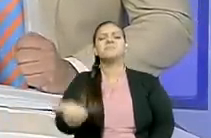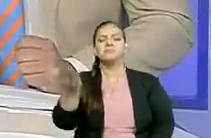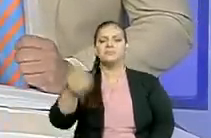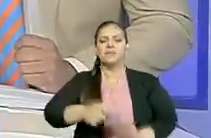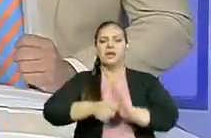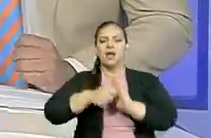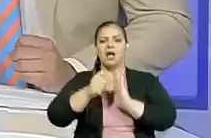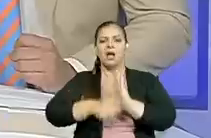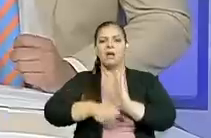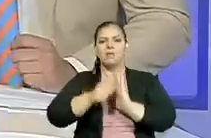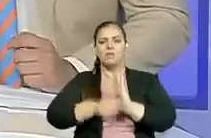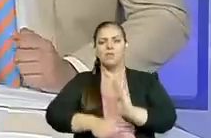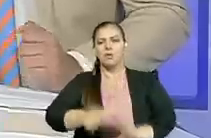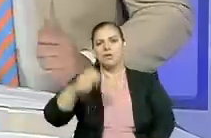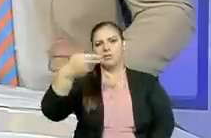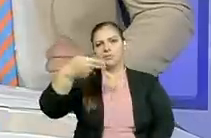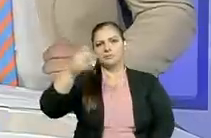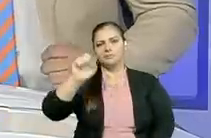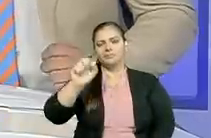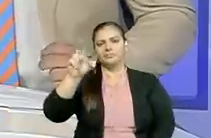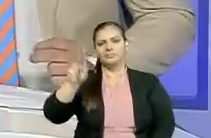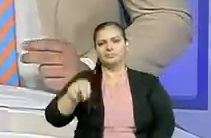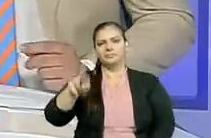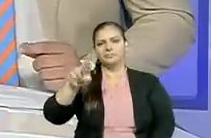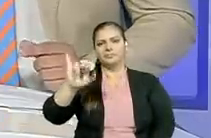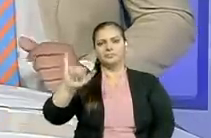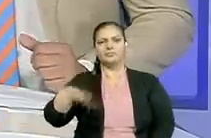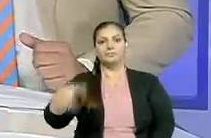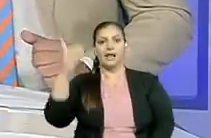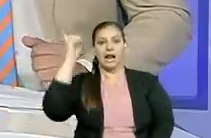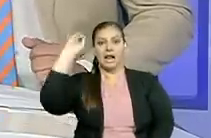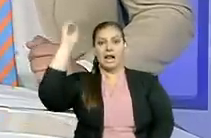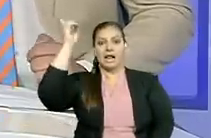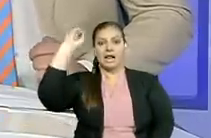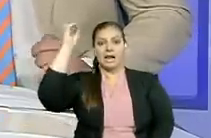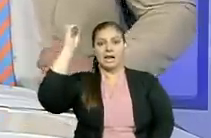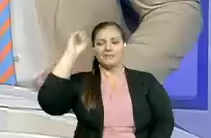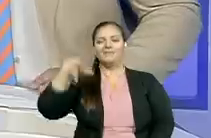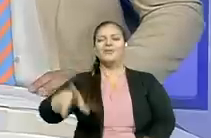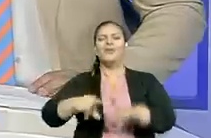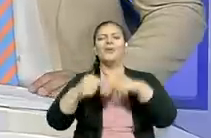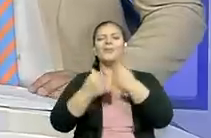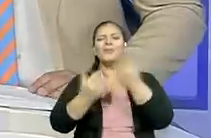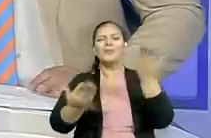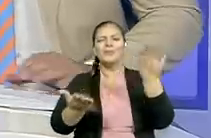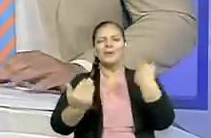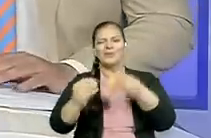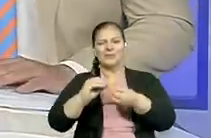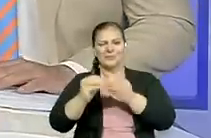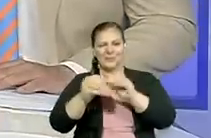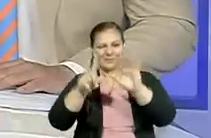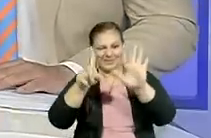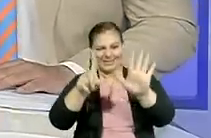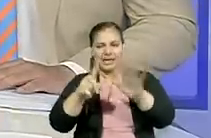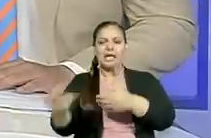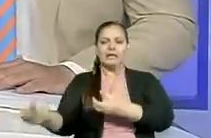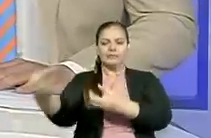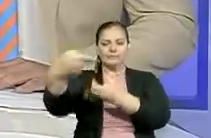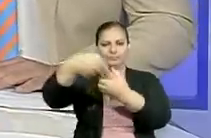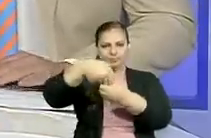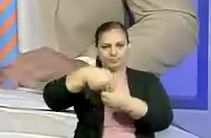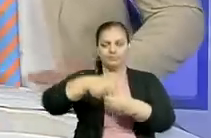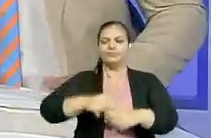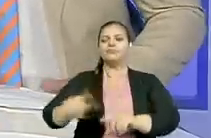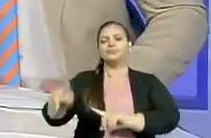la entrevista del día. Tenemos la grata visita del abogado y político Henry Cocalón, asambleísta por el Partido Social Cristiano Madera de Guerrero,